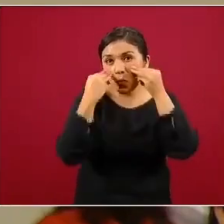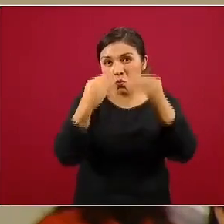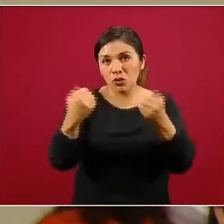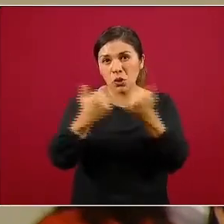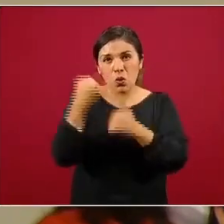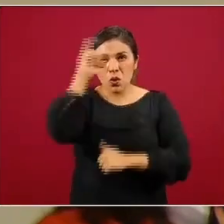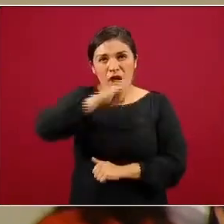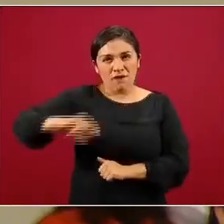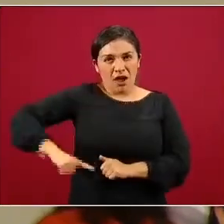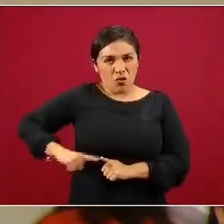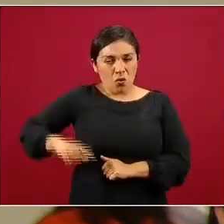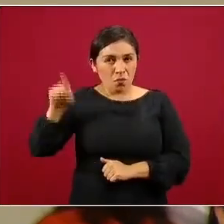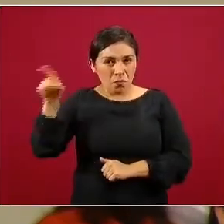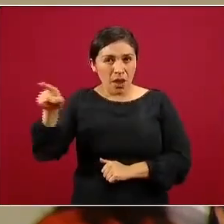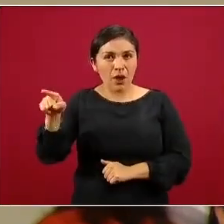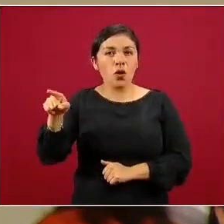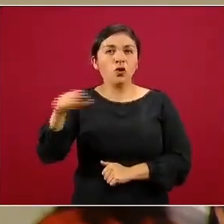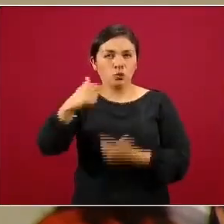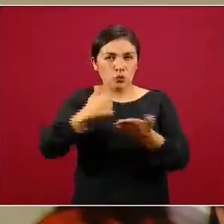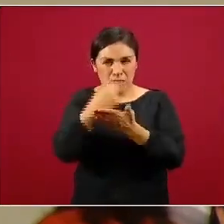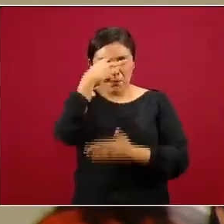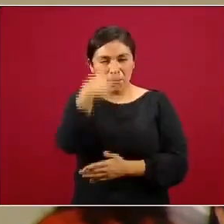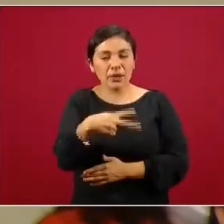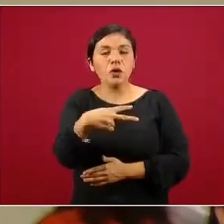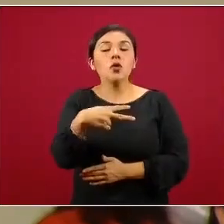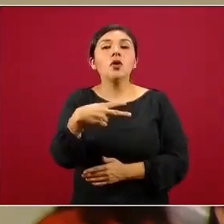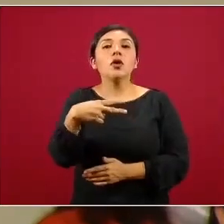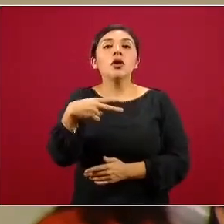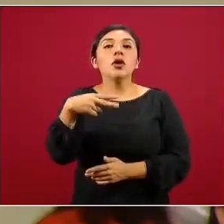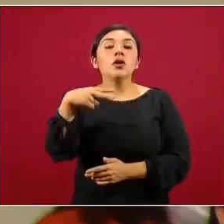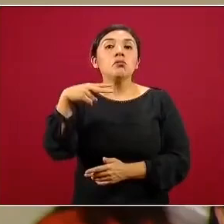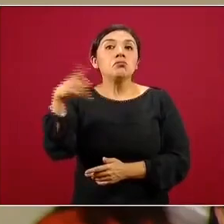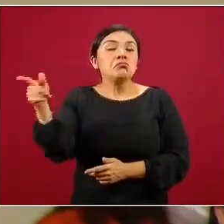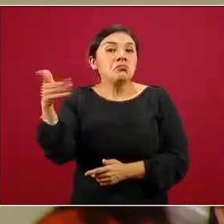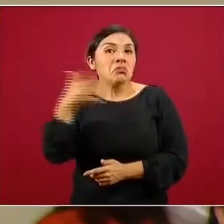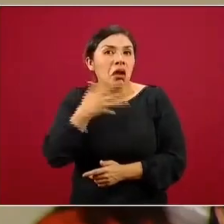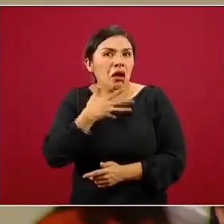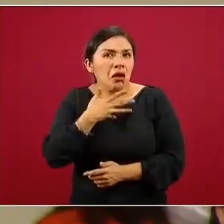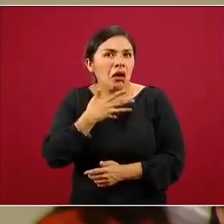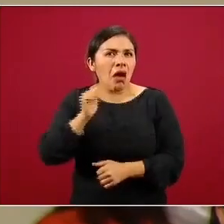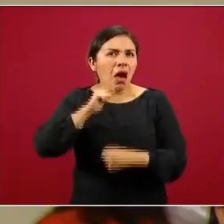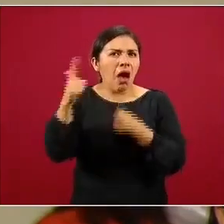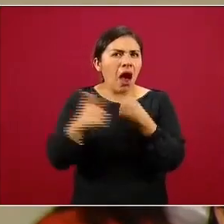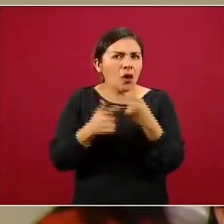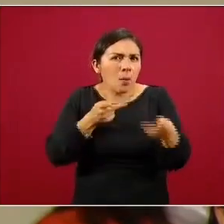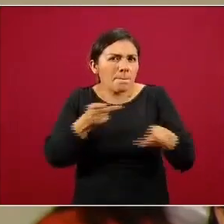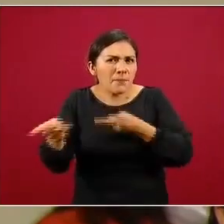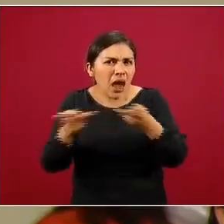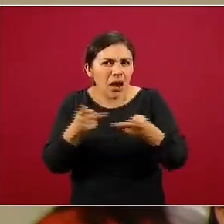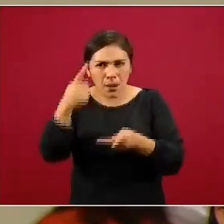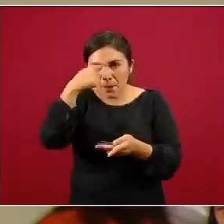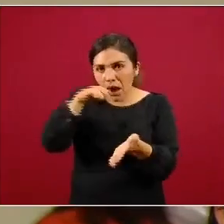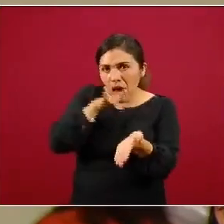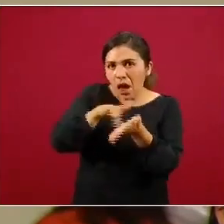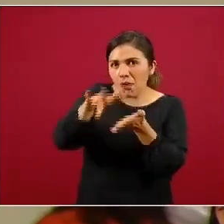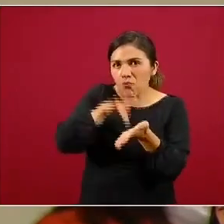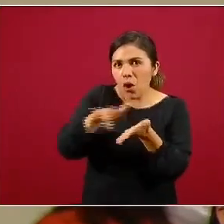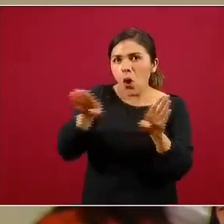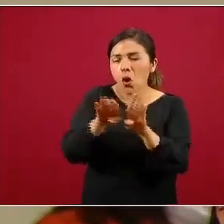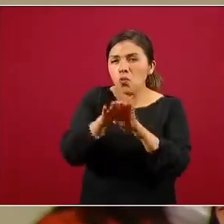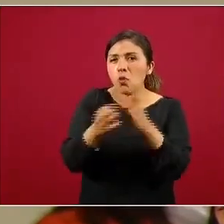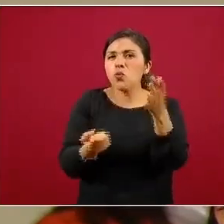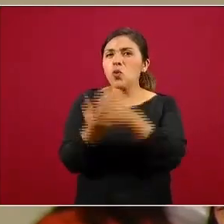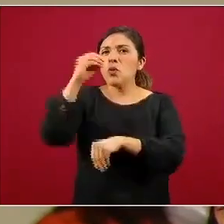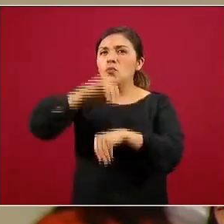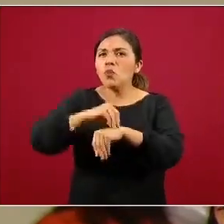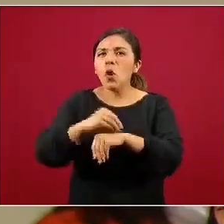por parte de la Jefatura de Gobierno de la Ciudad de México, ¿tiene alguna estrategia o se va a apoyar para la